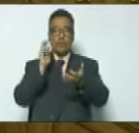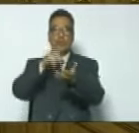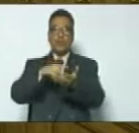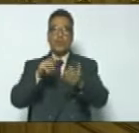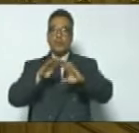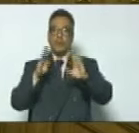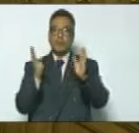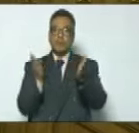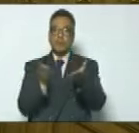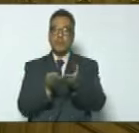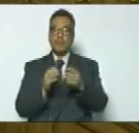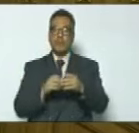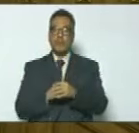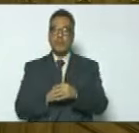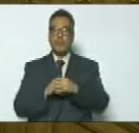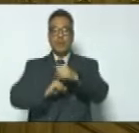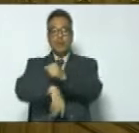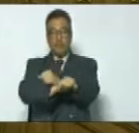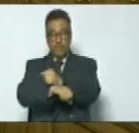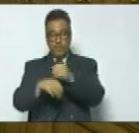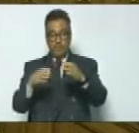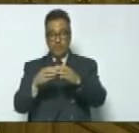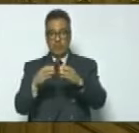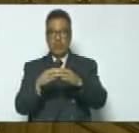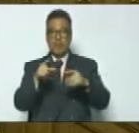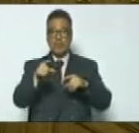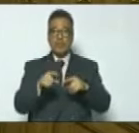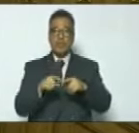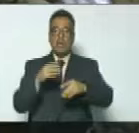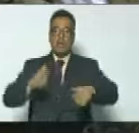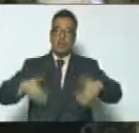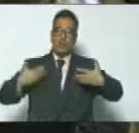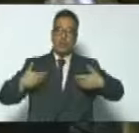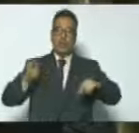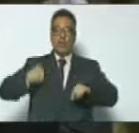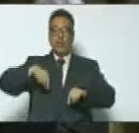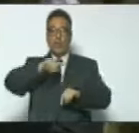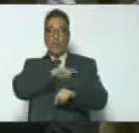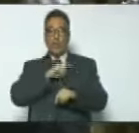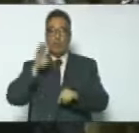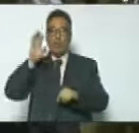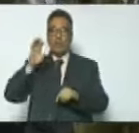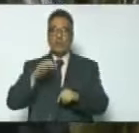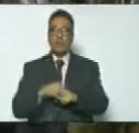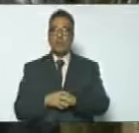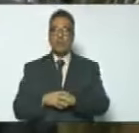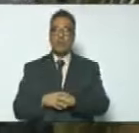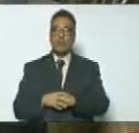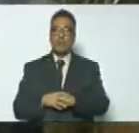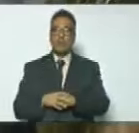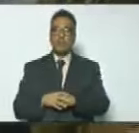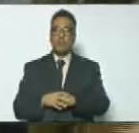al mundial de fútbol sala. Alegría tras alegría para nuestro país.